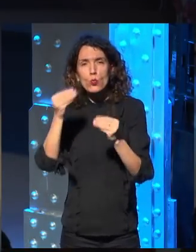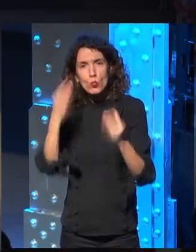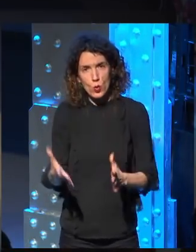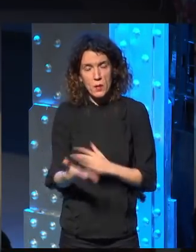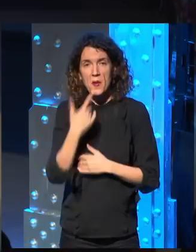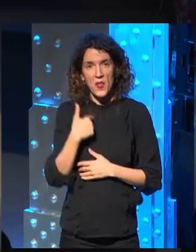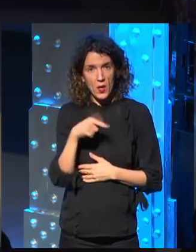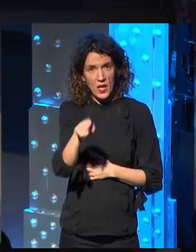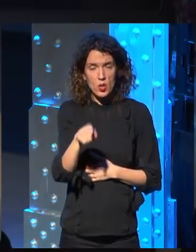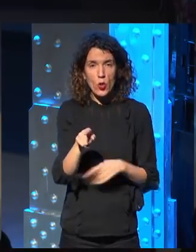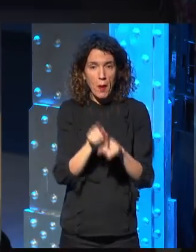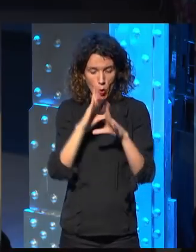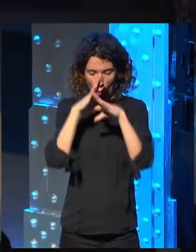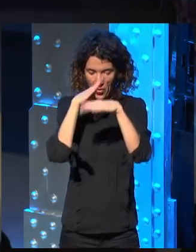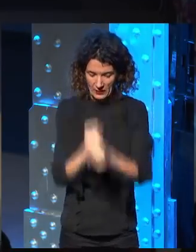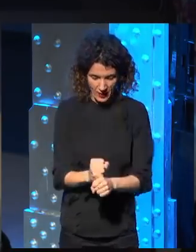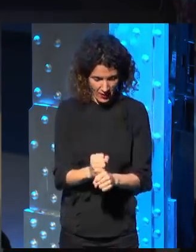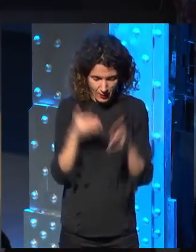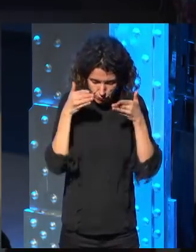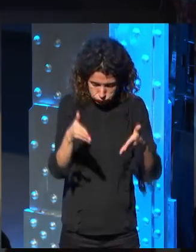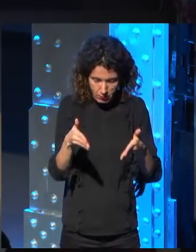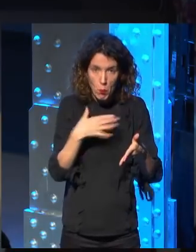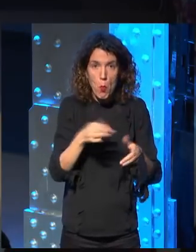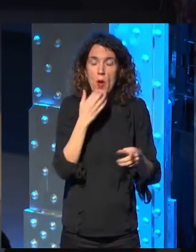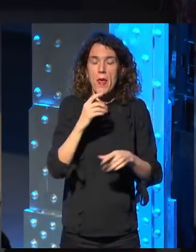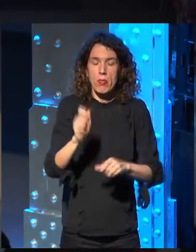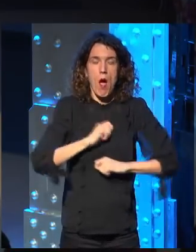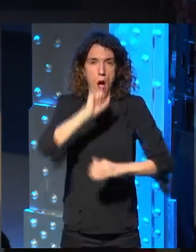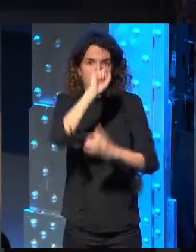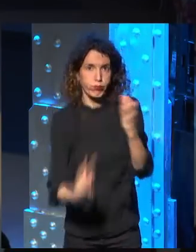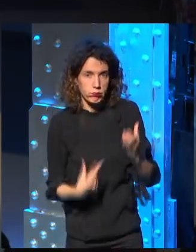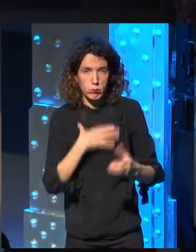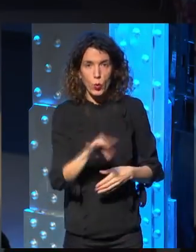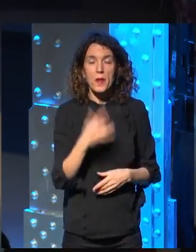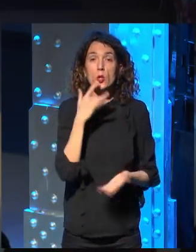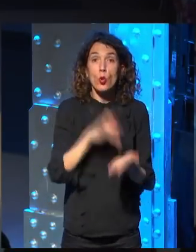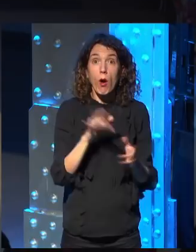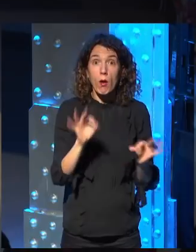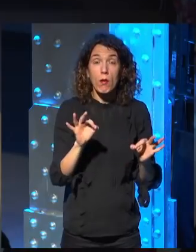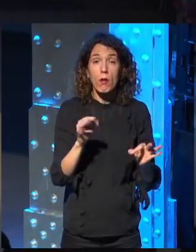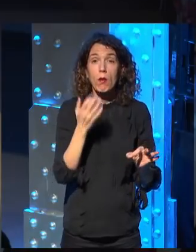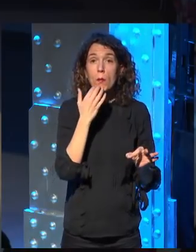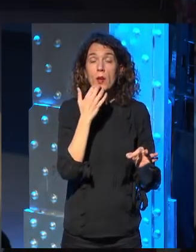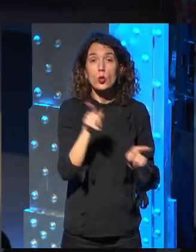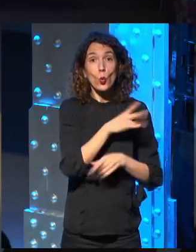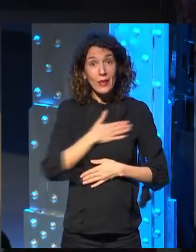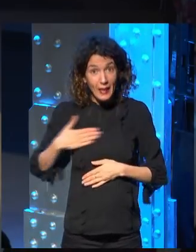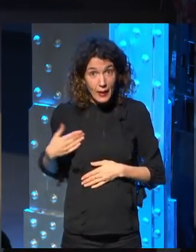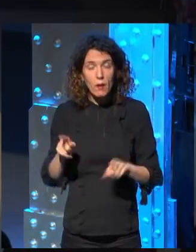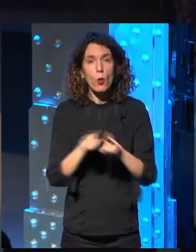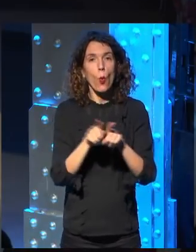que concentrarse, ¿no? Porque podía ser agotador. Porque claro, cuando tú